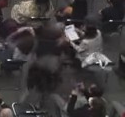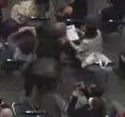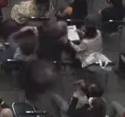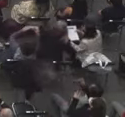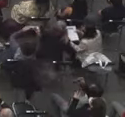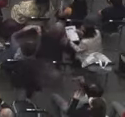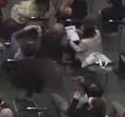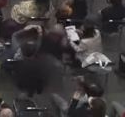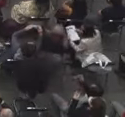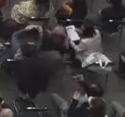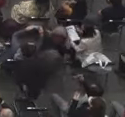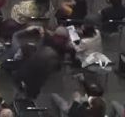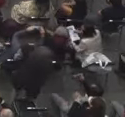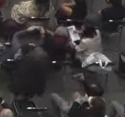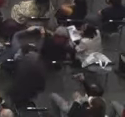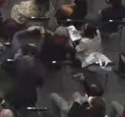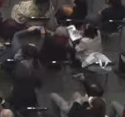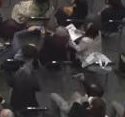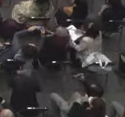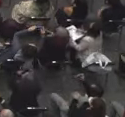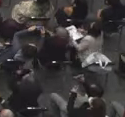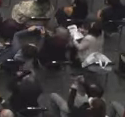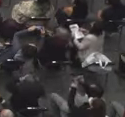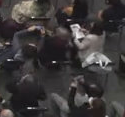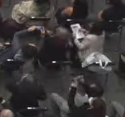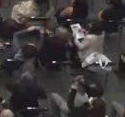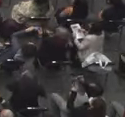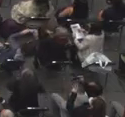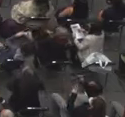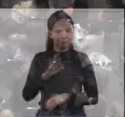Muchas gracias. Sean tan amables de tomar asiento, por favor.